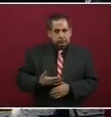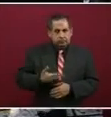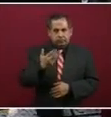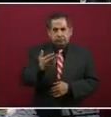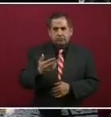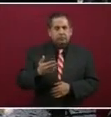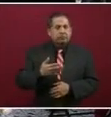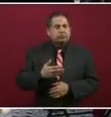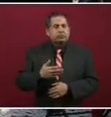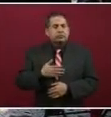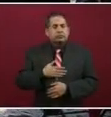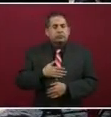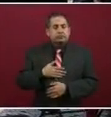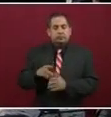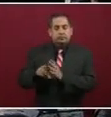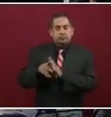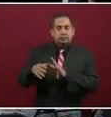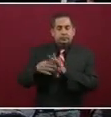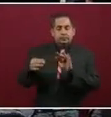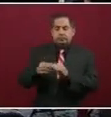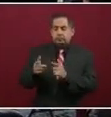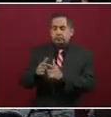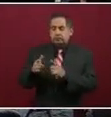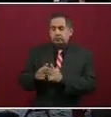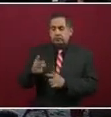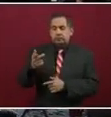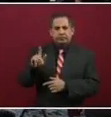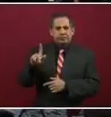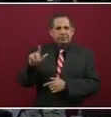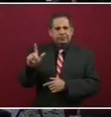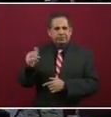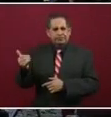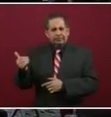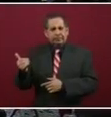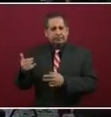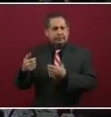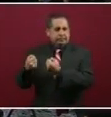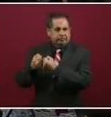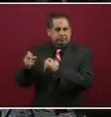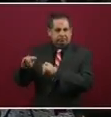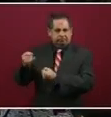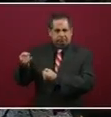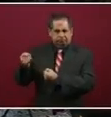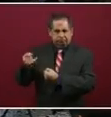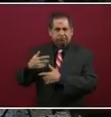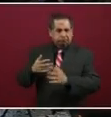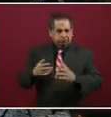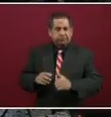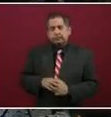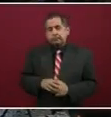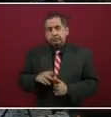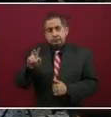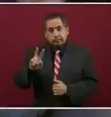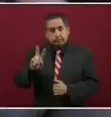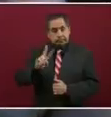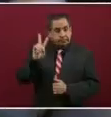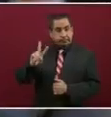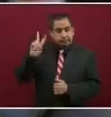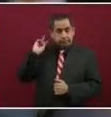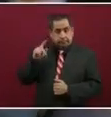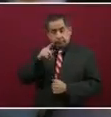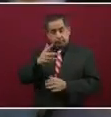Shaila Rosagel, corresponsal de Grupo Gili, El Imparcial, La Crónica y Frontera de Tijuana. El viernes pasado usted comentó